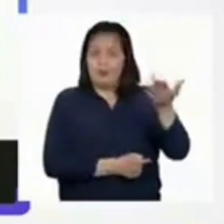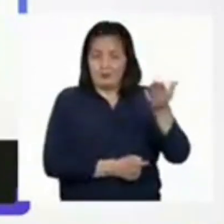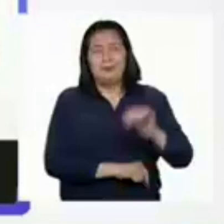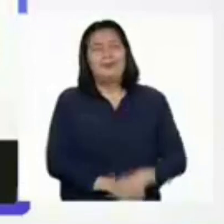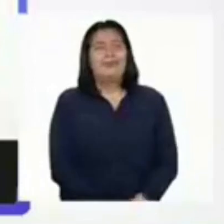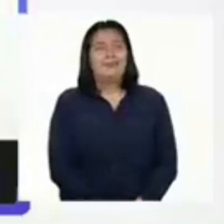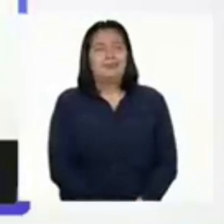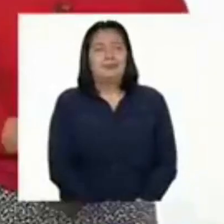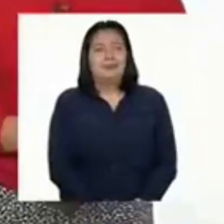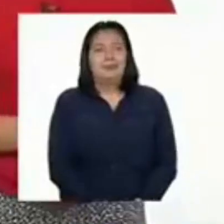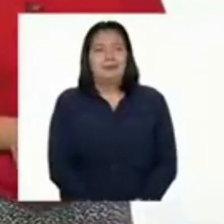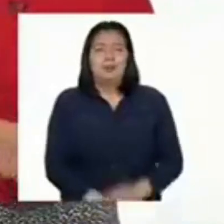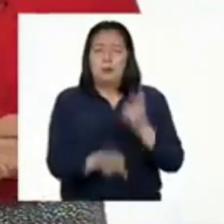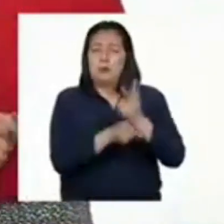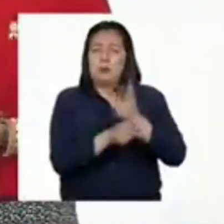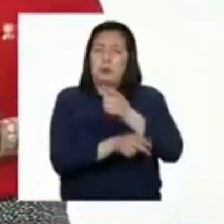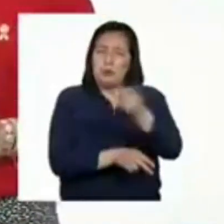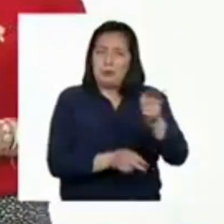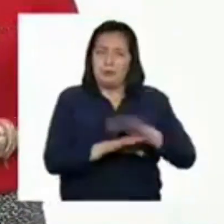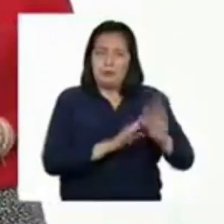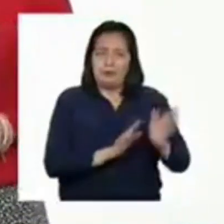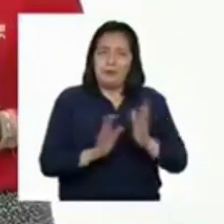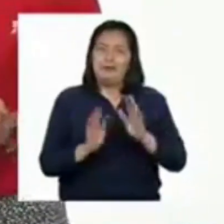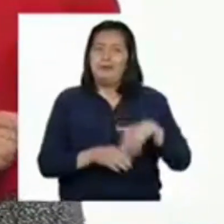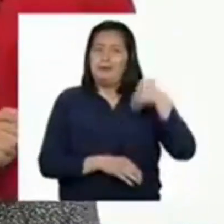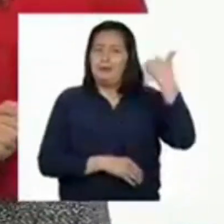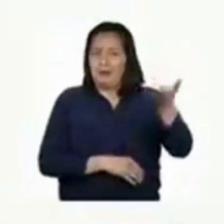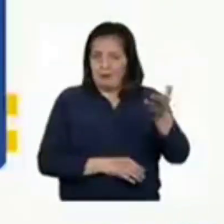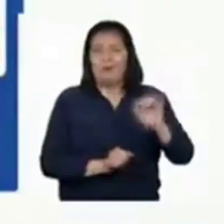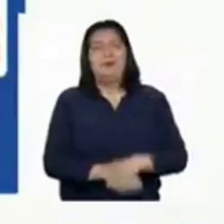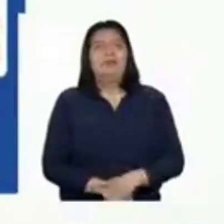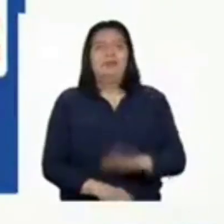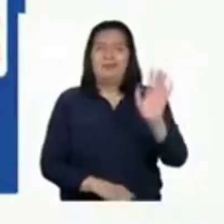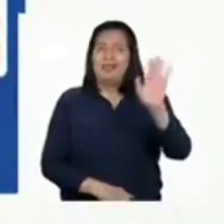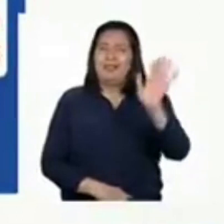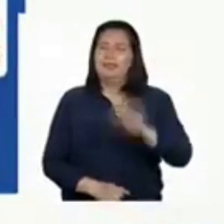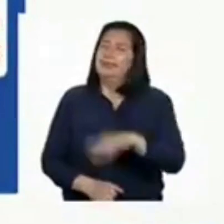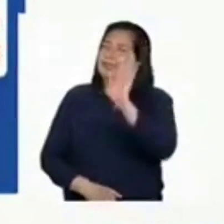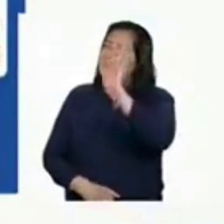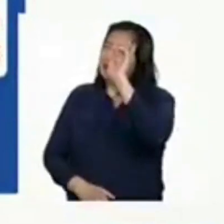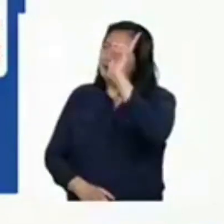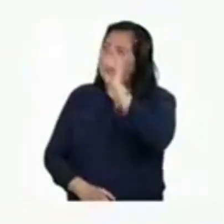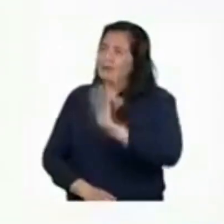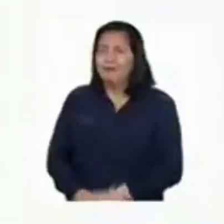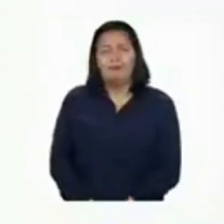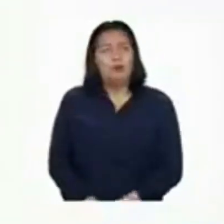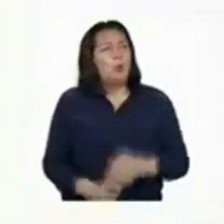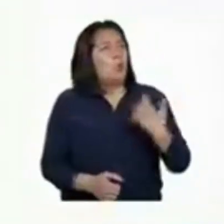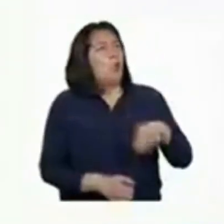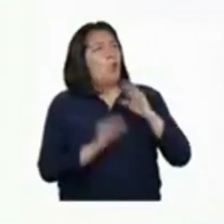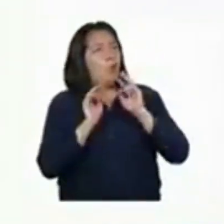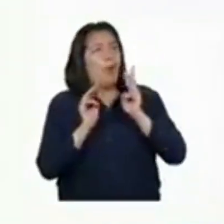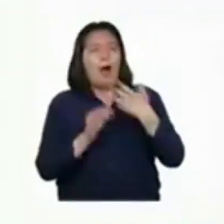una siguiente oportunidad. Cuídense y prepárense para la siguiente actividad. ¡Chao! Chao, profesor.